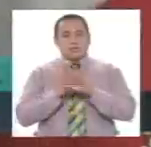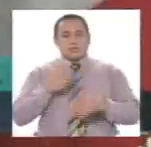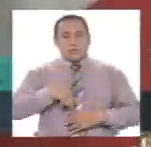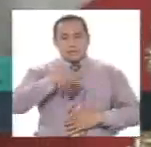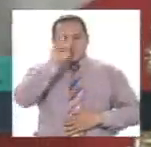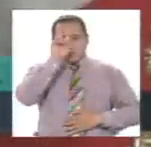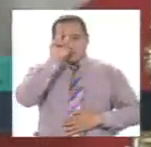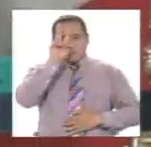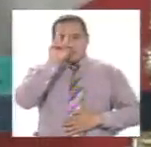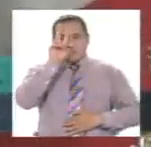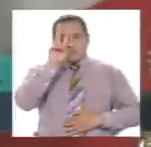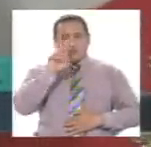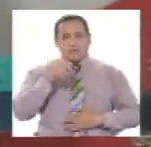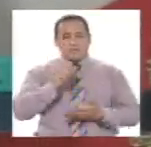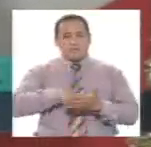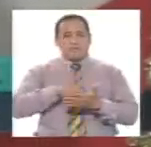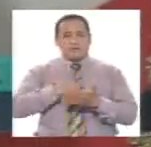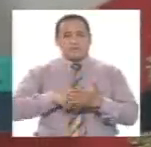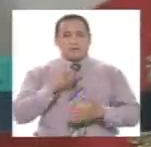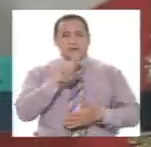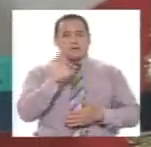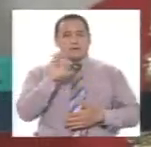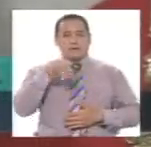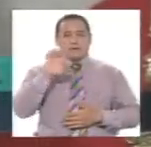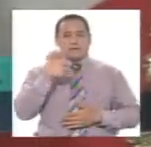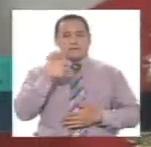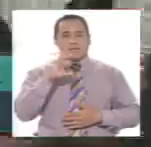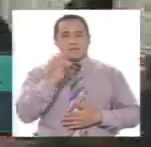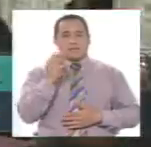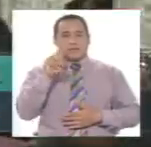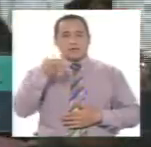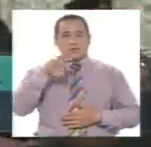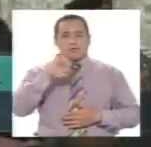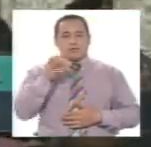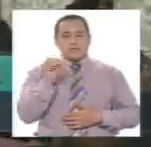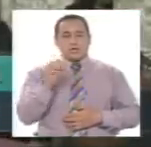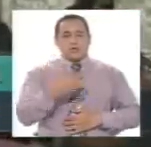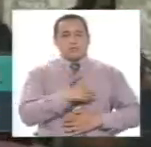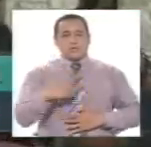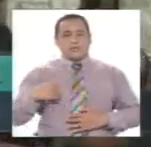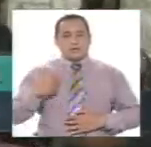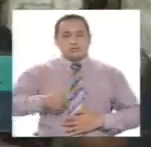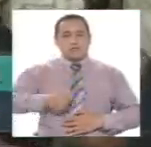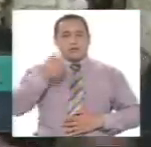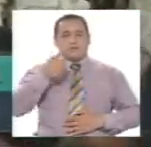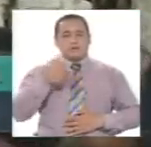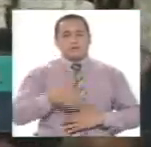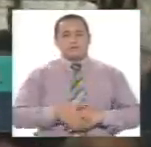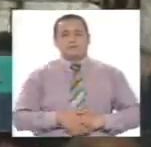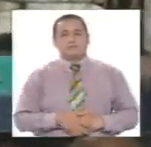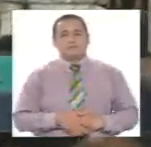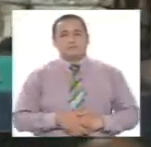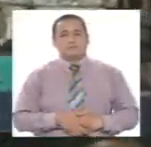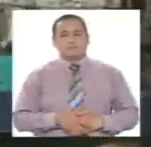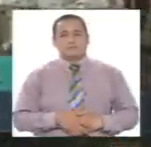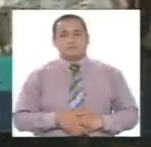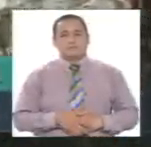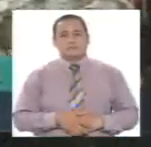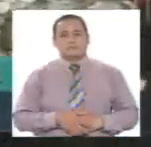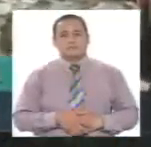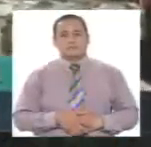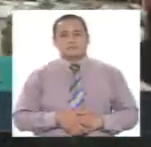de la República. Rúbrica René Cornejo Díaz, Presidente del Consejo de Ministros.